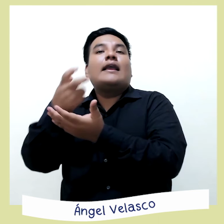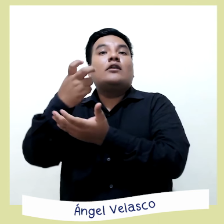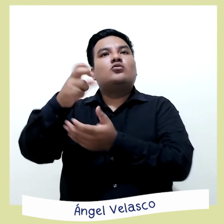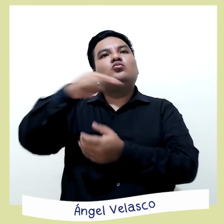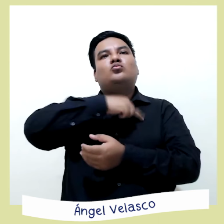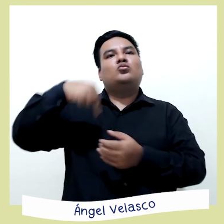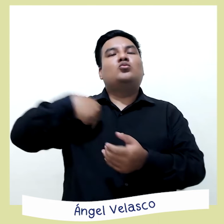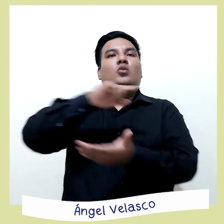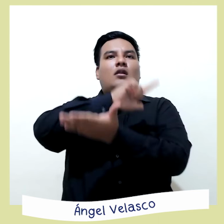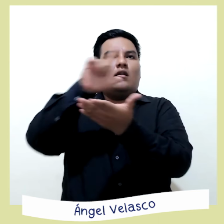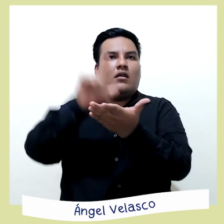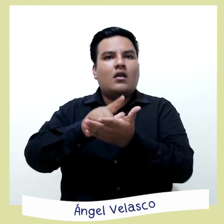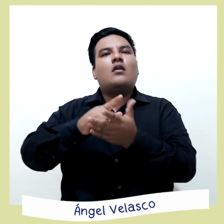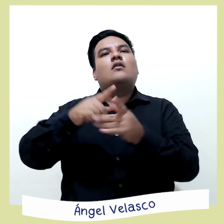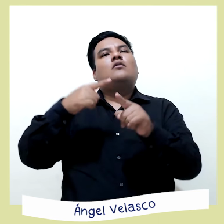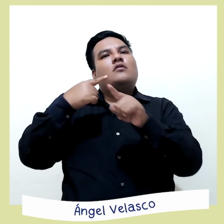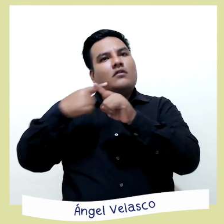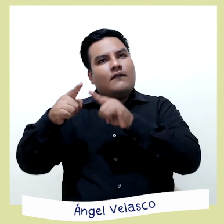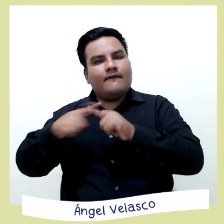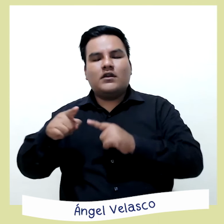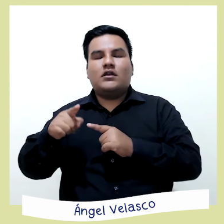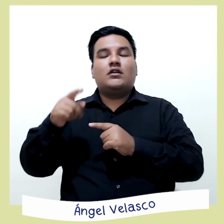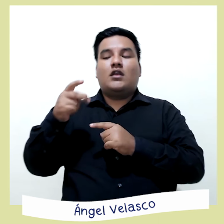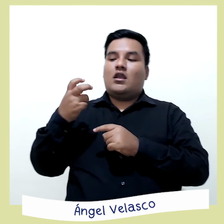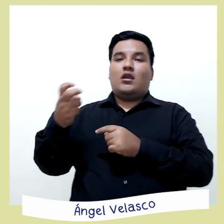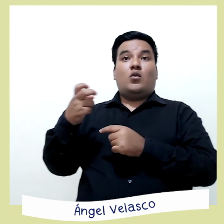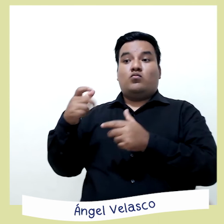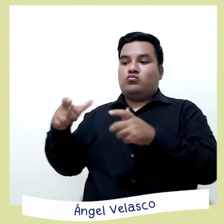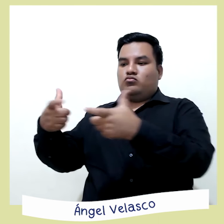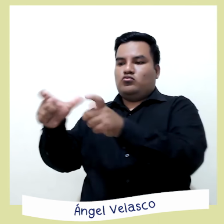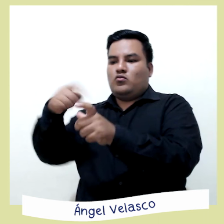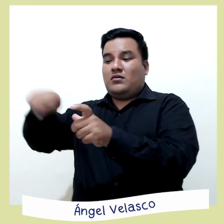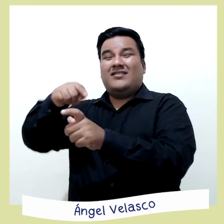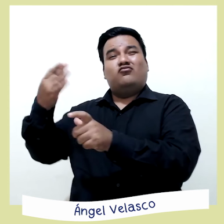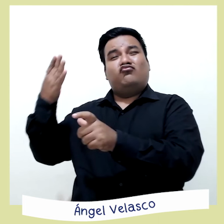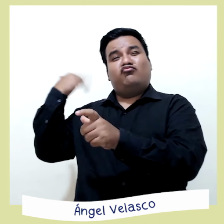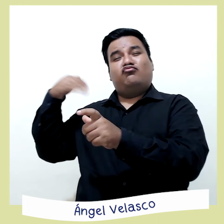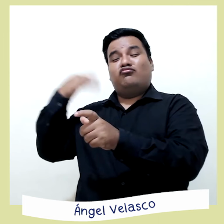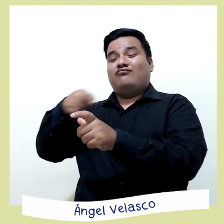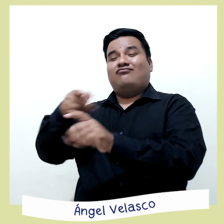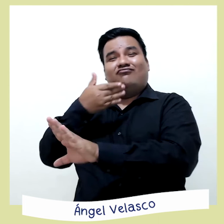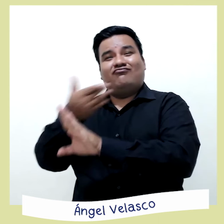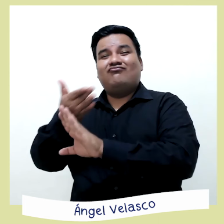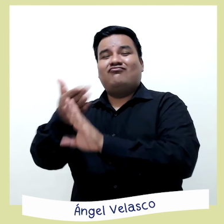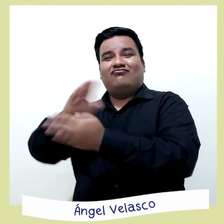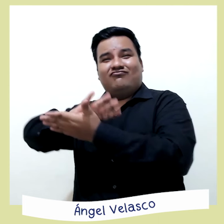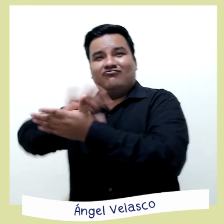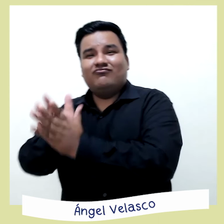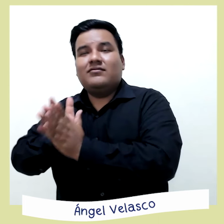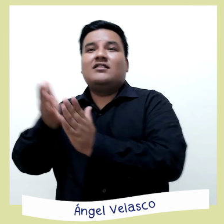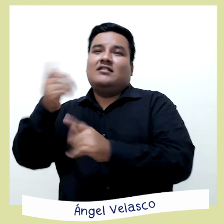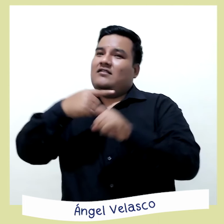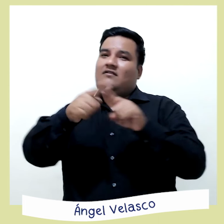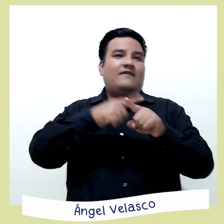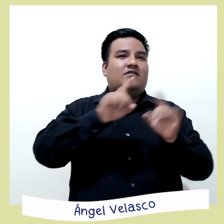mayores. Es necesario afianzar los conocimientos y las políticas de atención a este colectivo